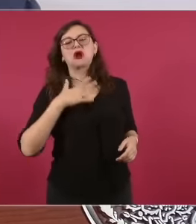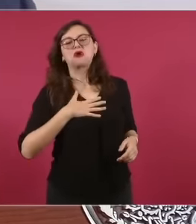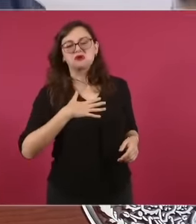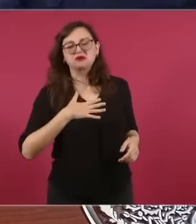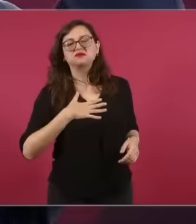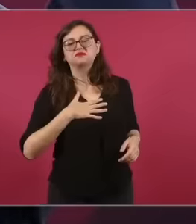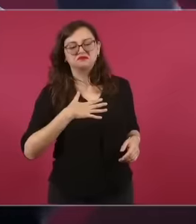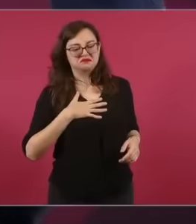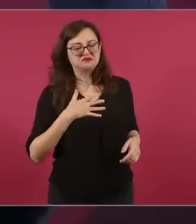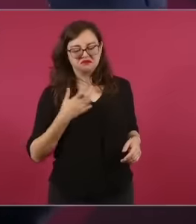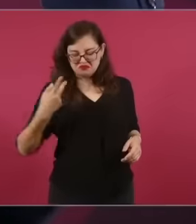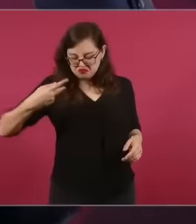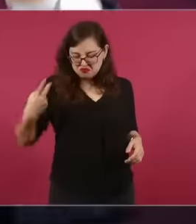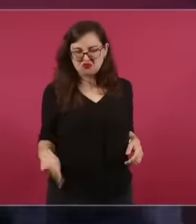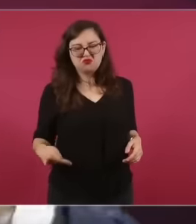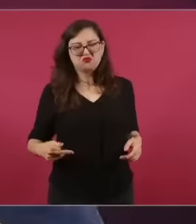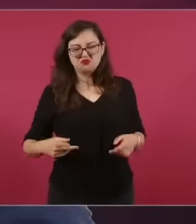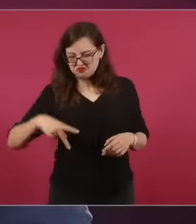soy pueblo